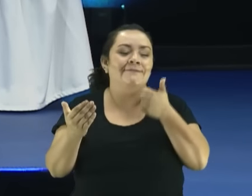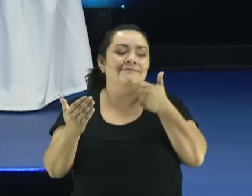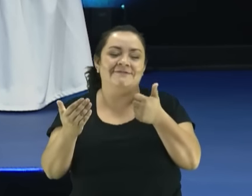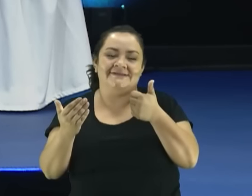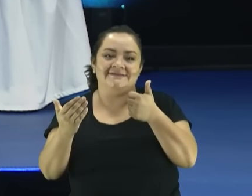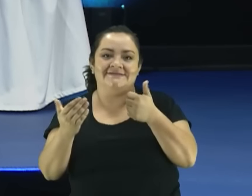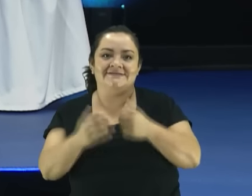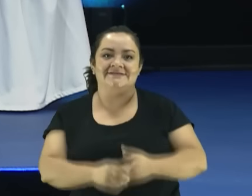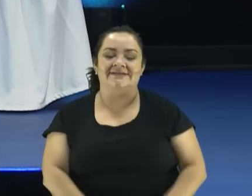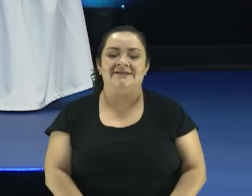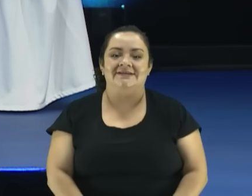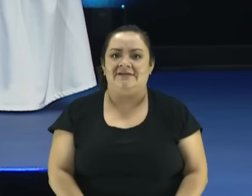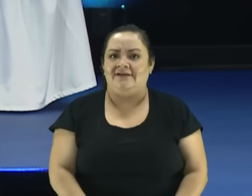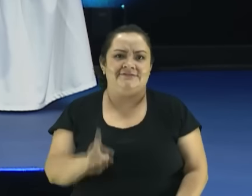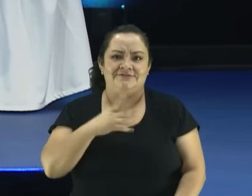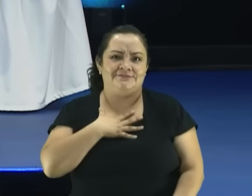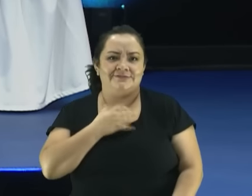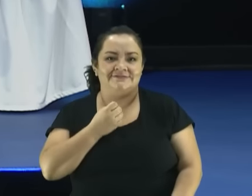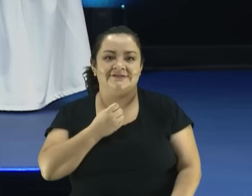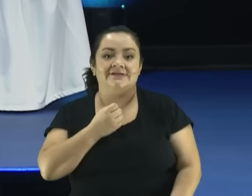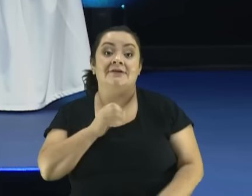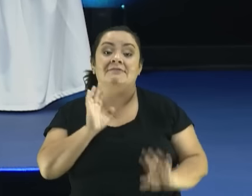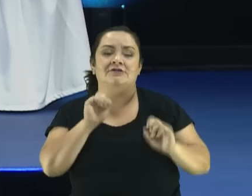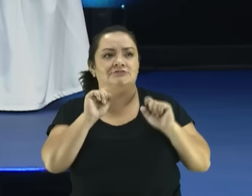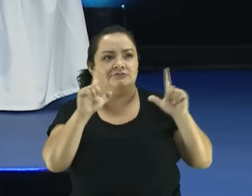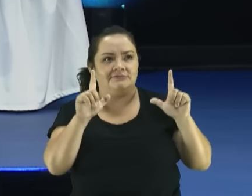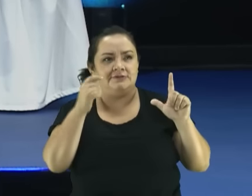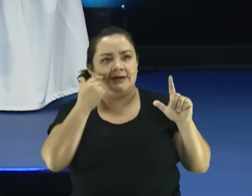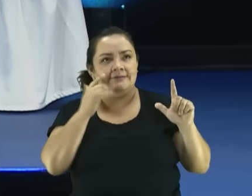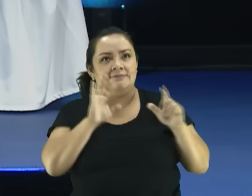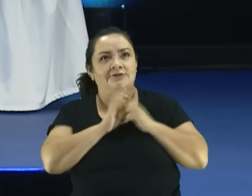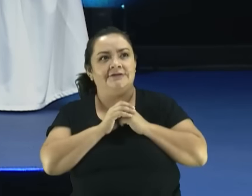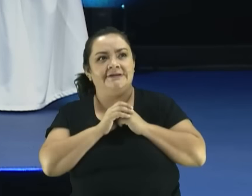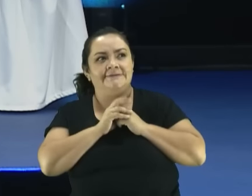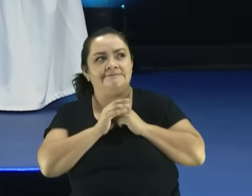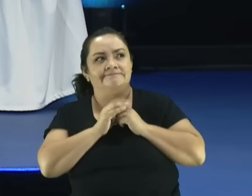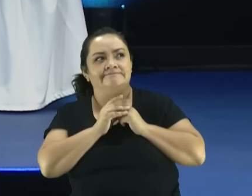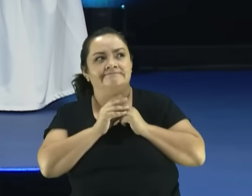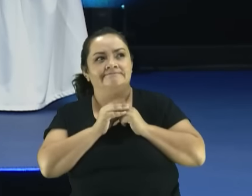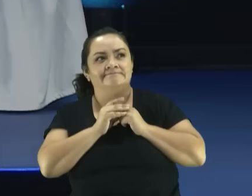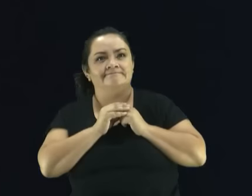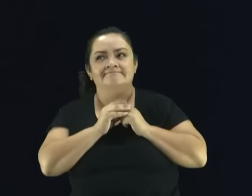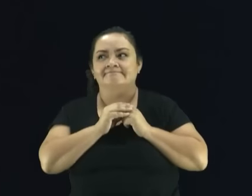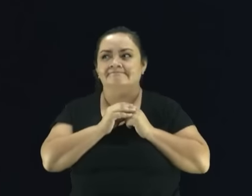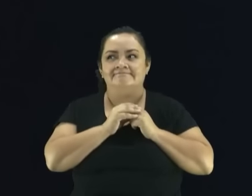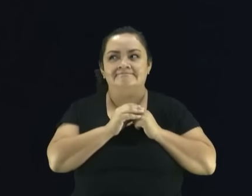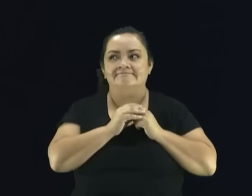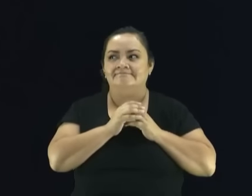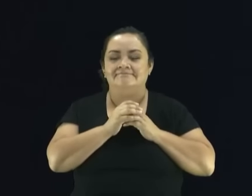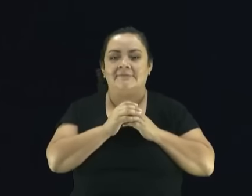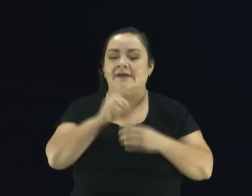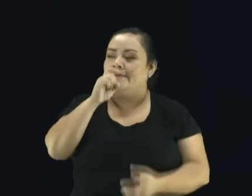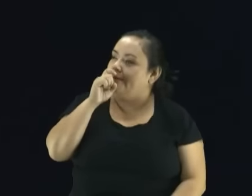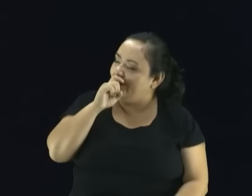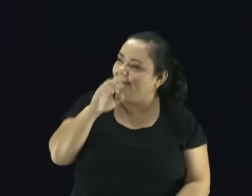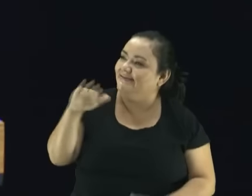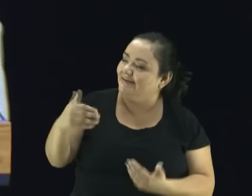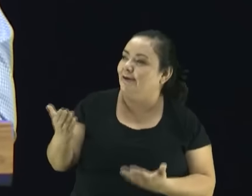embarazada mi novia no eso sí no me gustaría pero una sorpresa sería como que papá te compré